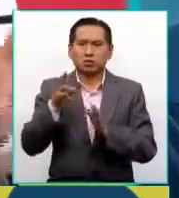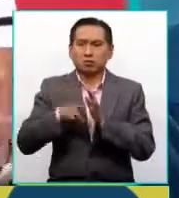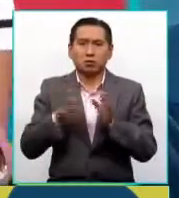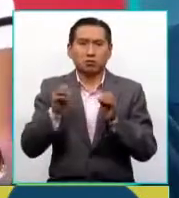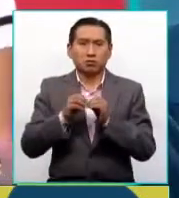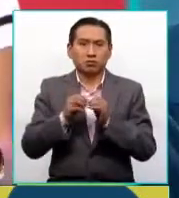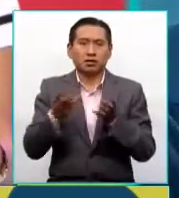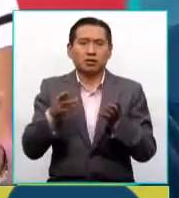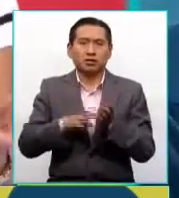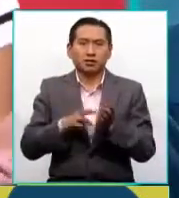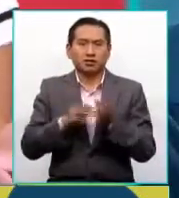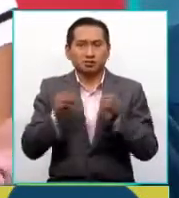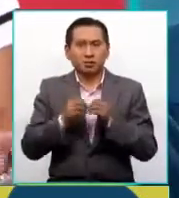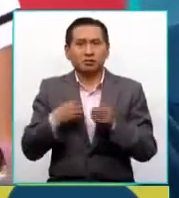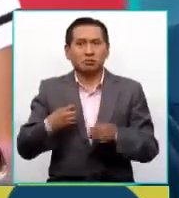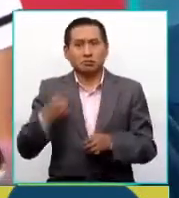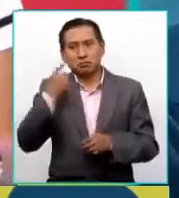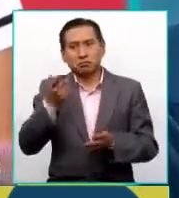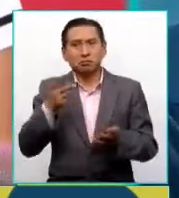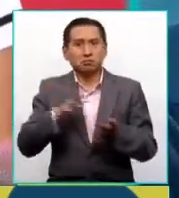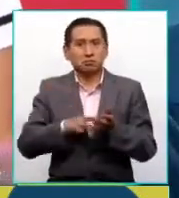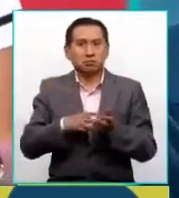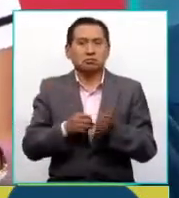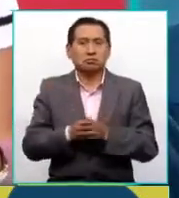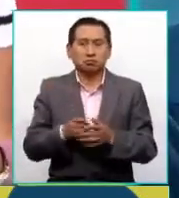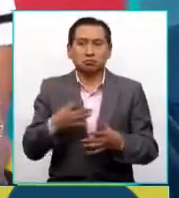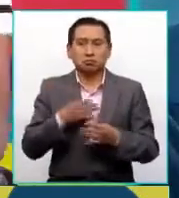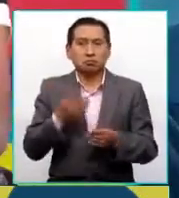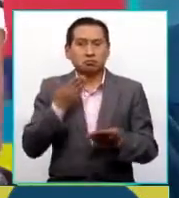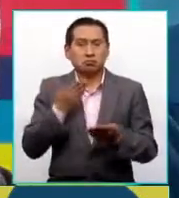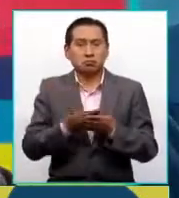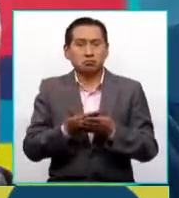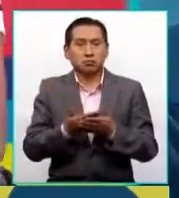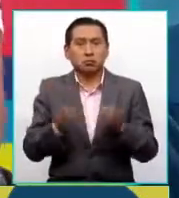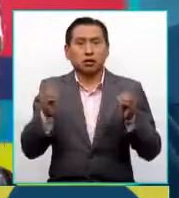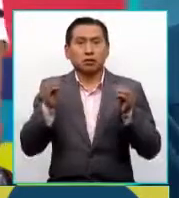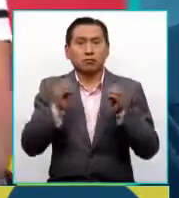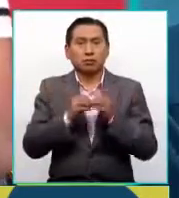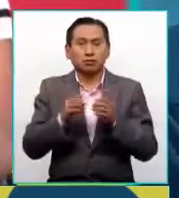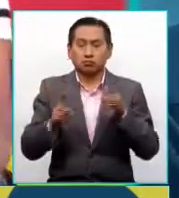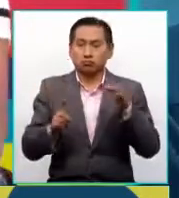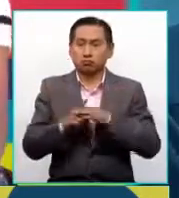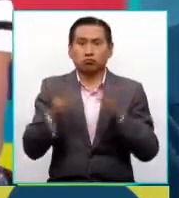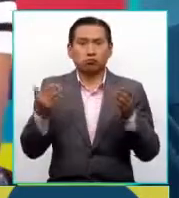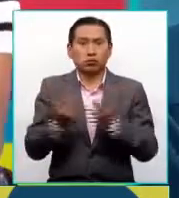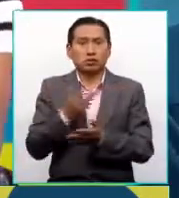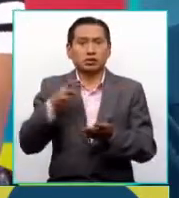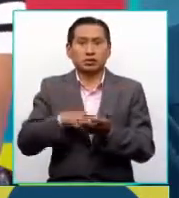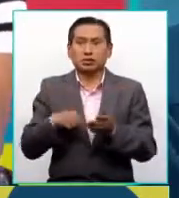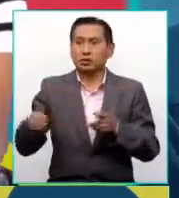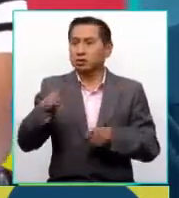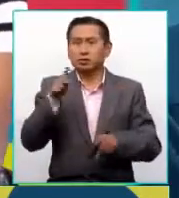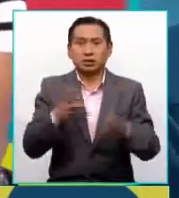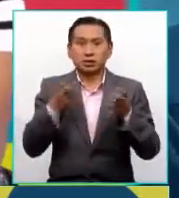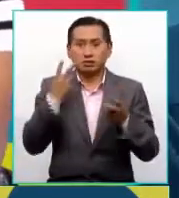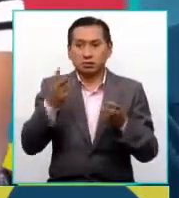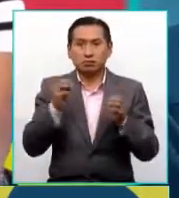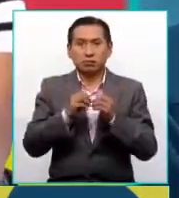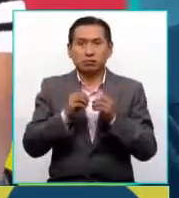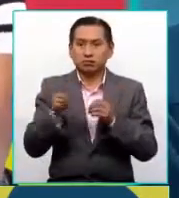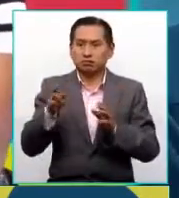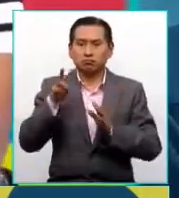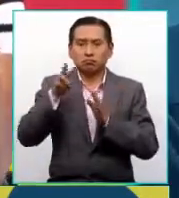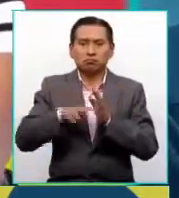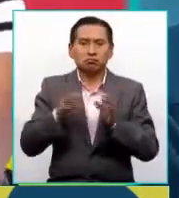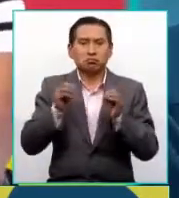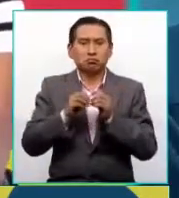siguiendo por esta línea, total, que me parece muy interesante. Y el hecho de la espontaneidad que lo resaltas, las personas que quieran ver los mini